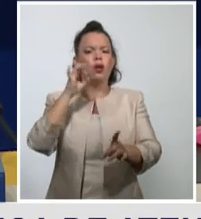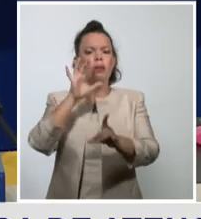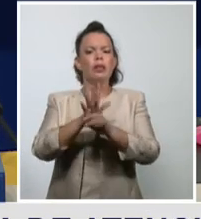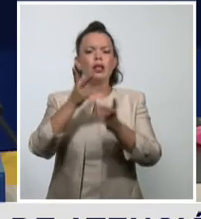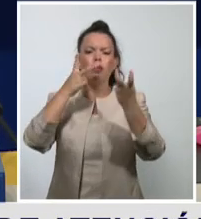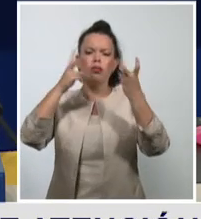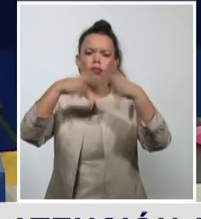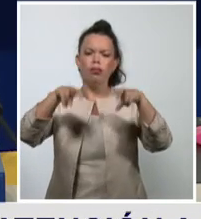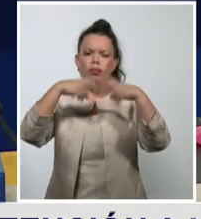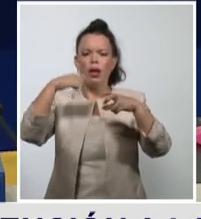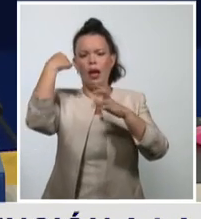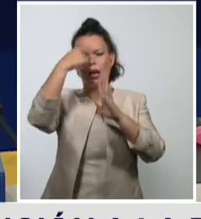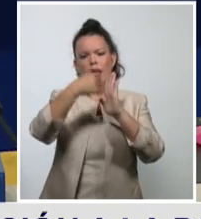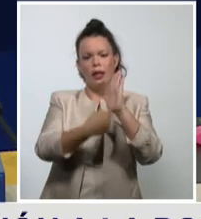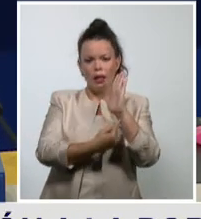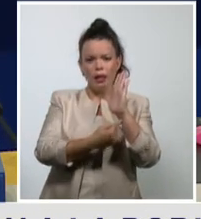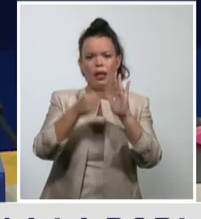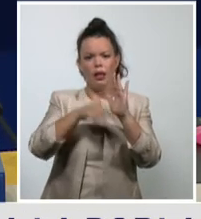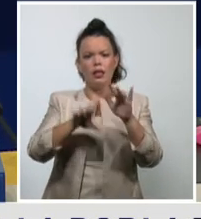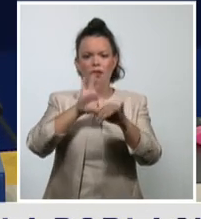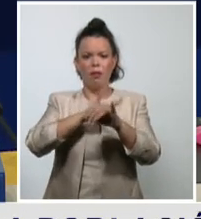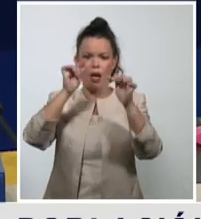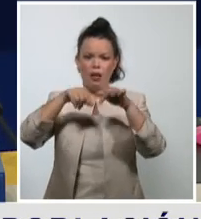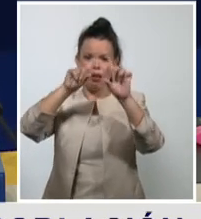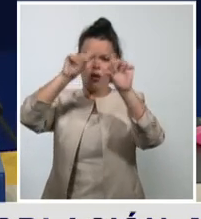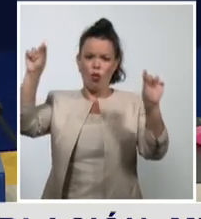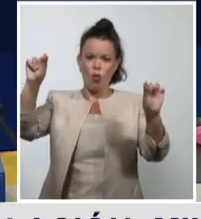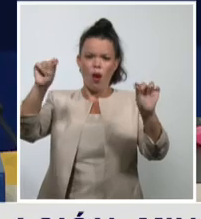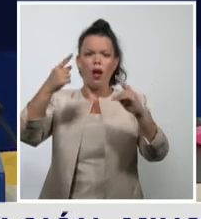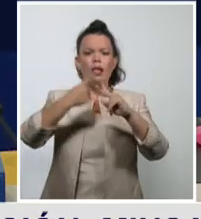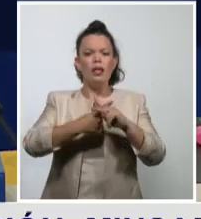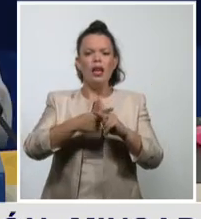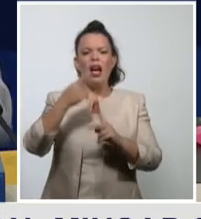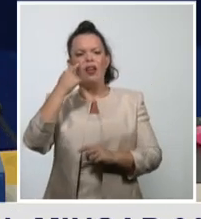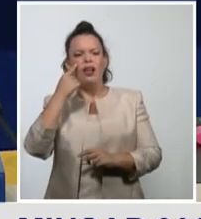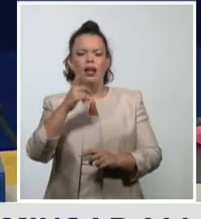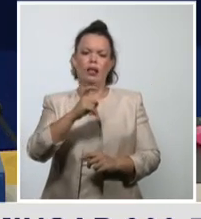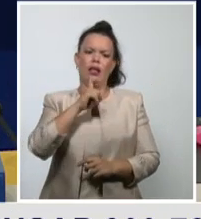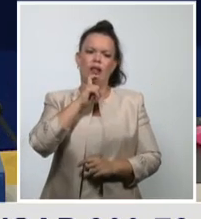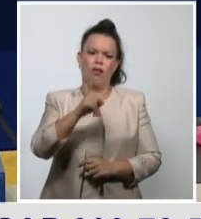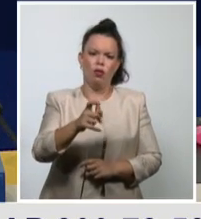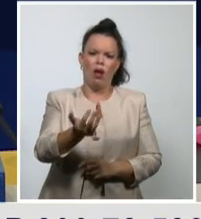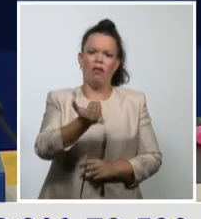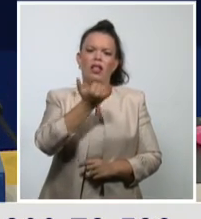comportamiento de la enfermedad en nuestro país y las afectaciones que puede tener sobre diferentes órganos.